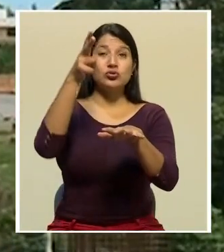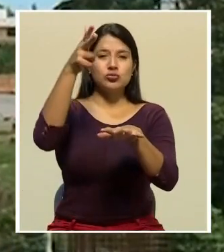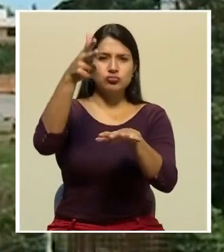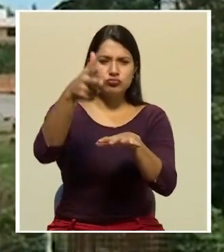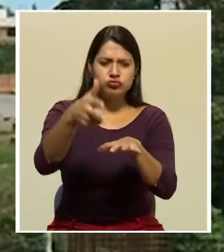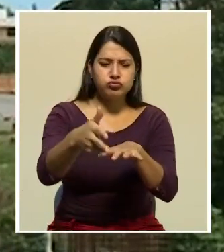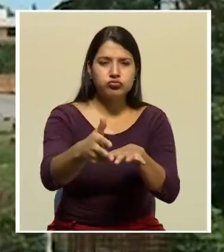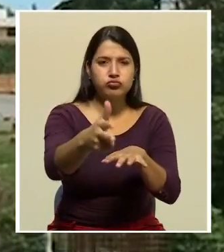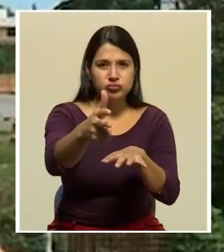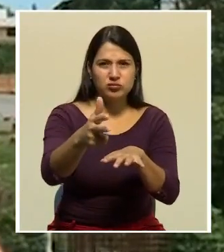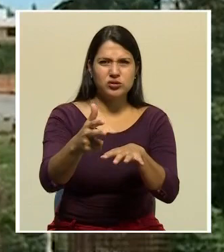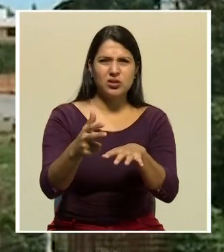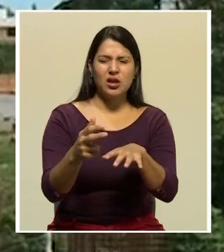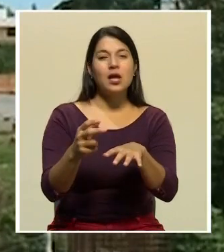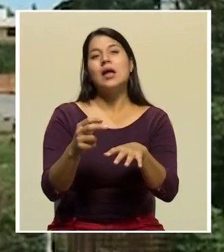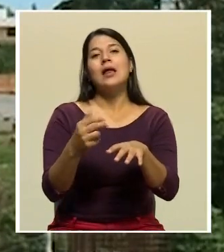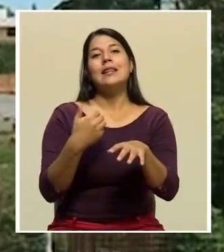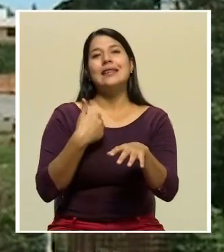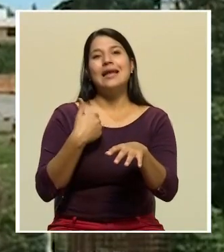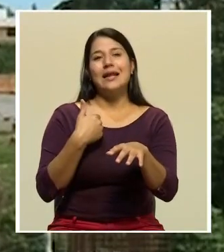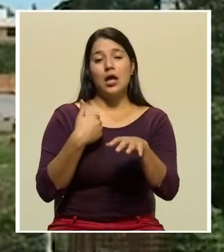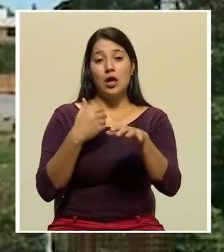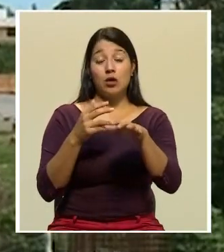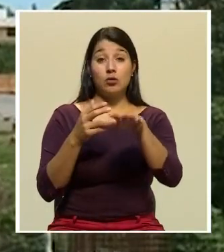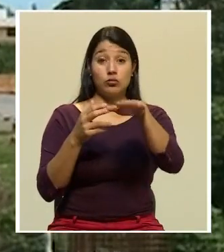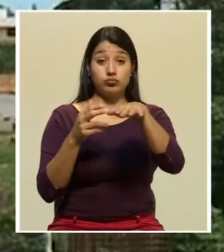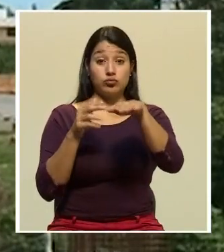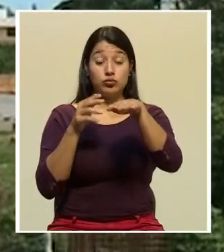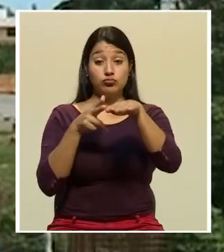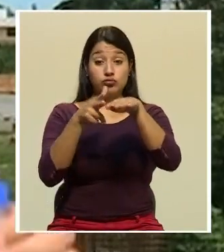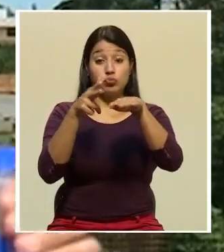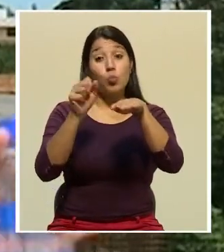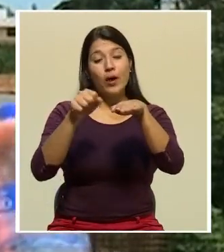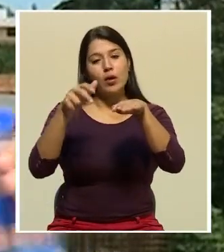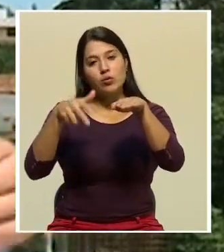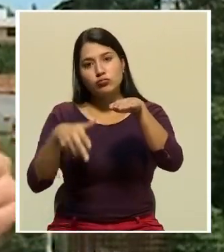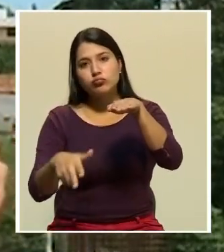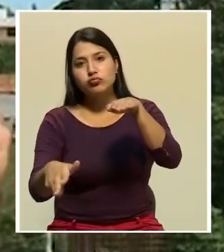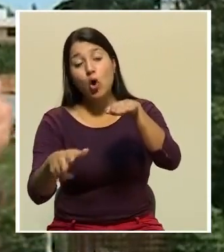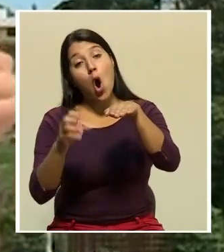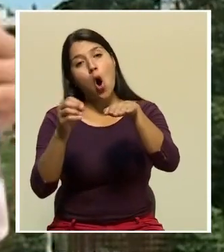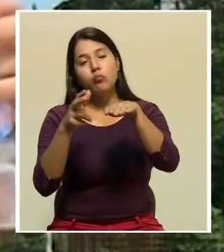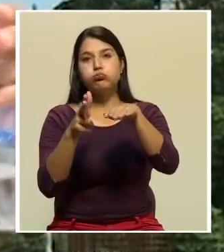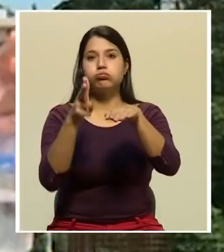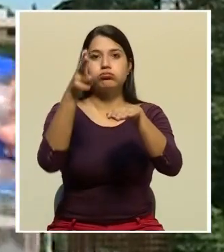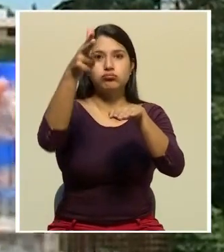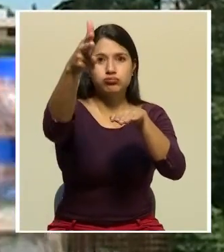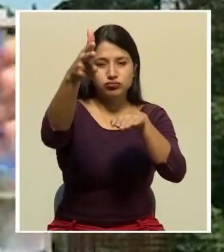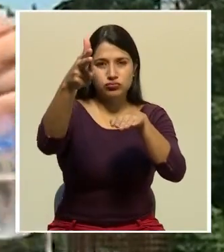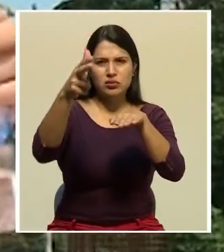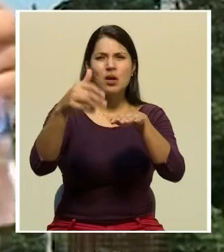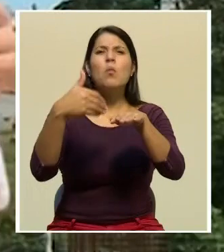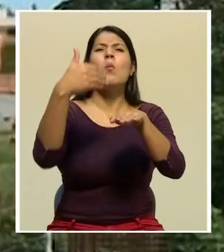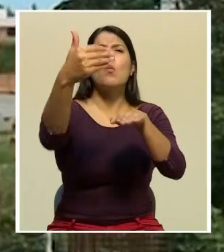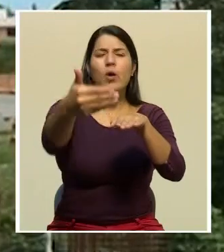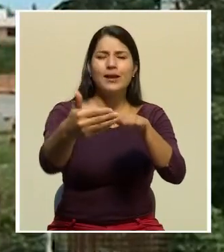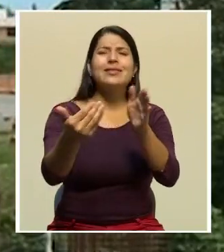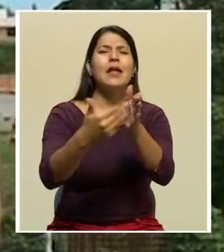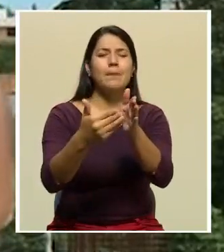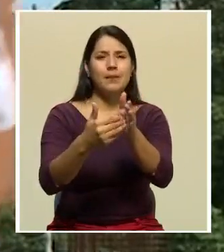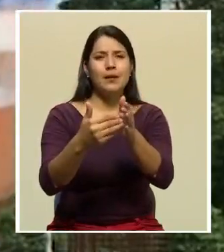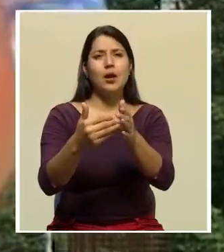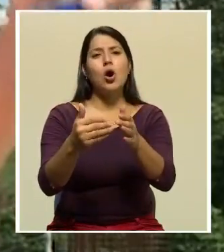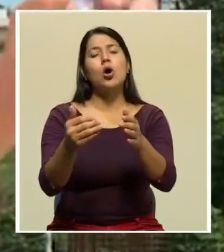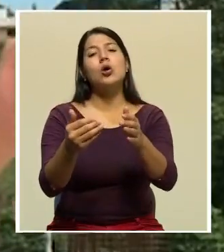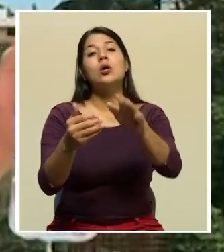Y otros 2 intercambios a 2 niveles que van a permitir las conexiones